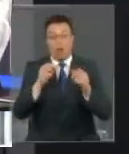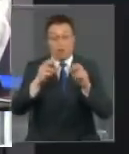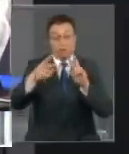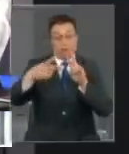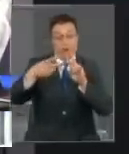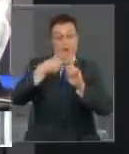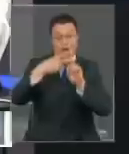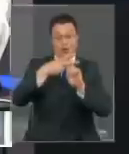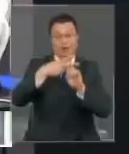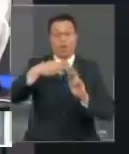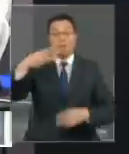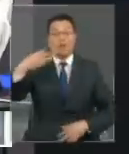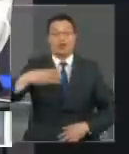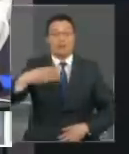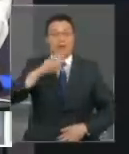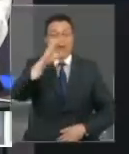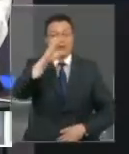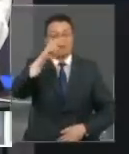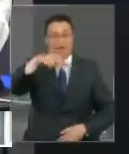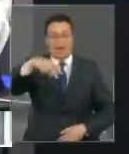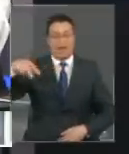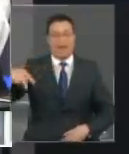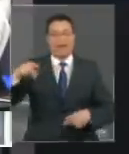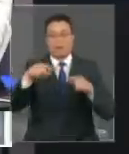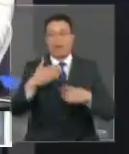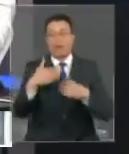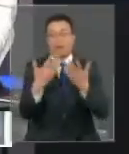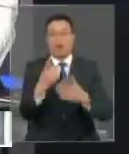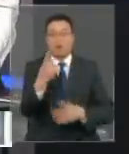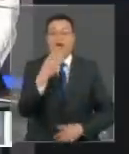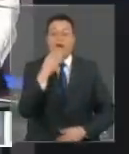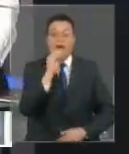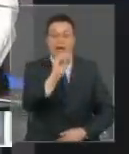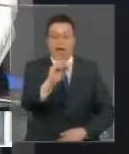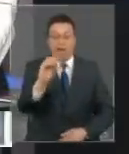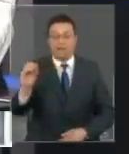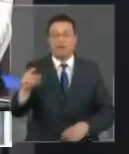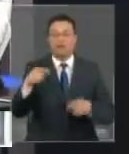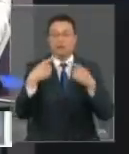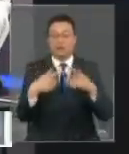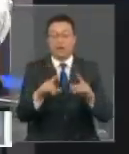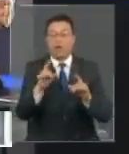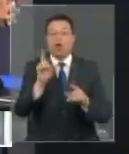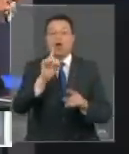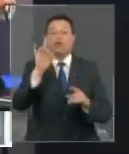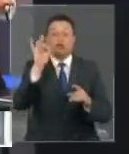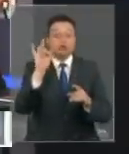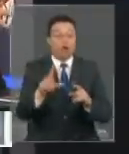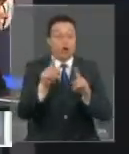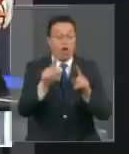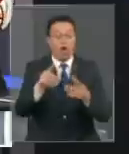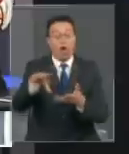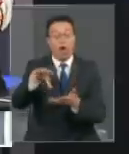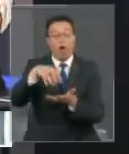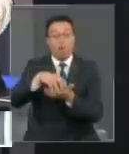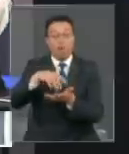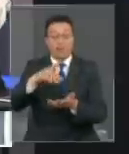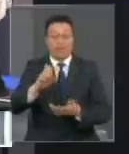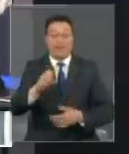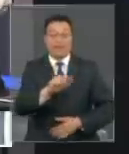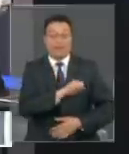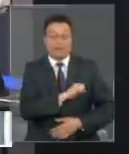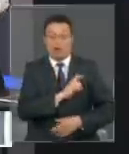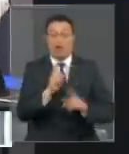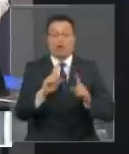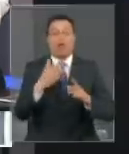través de esa red social y también queremos dar un aviso, pasar un aviso, y es que vamos a estar no solo abordando las comunas de la región